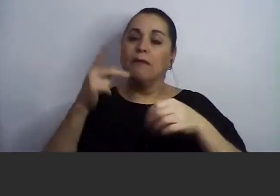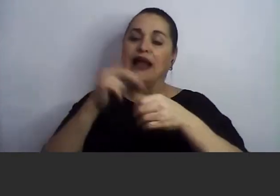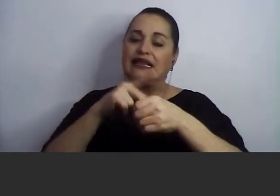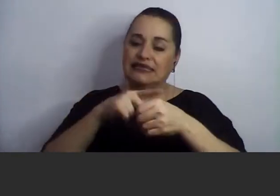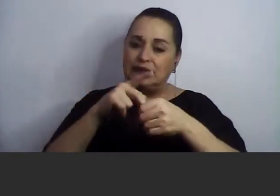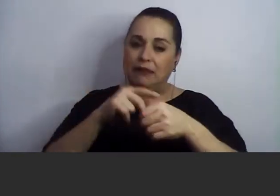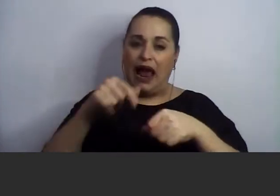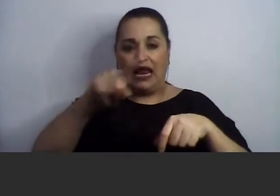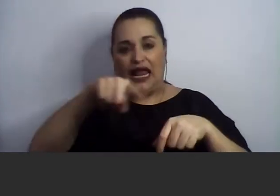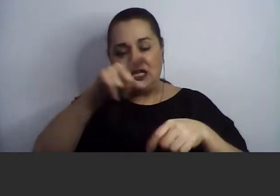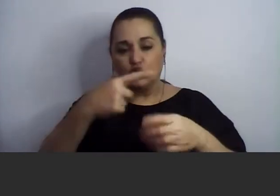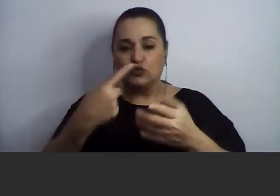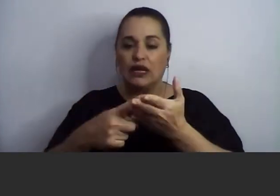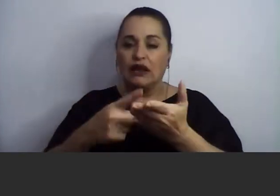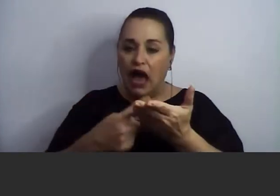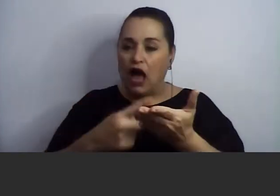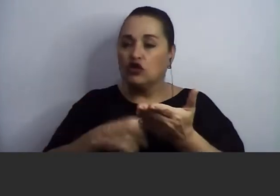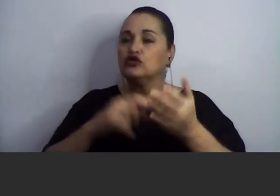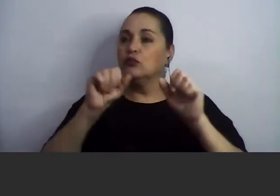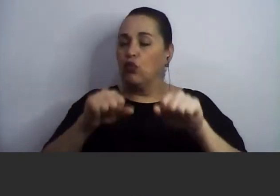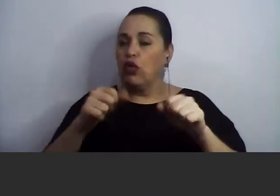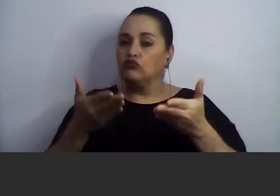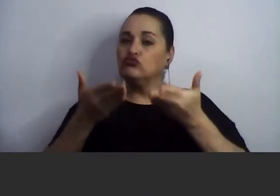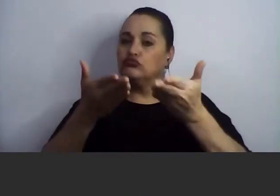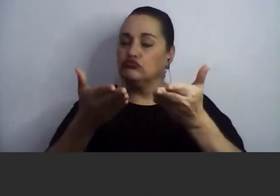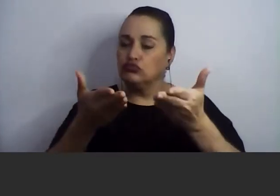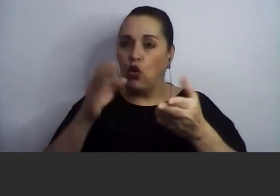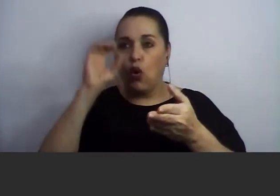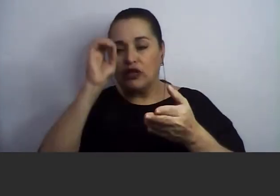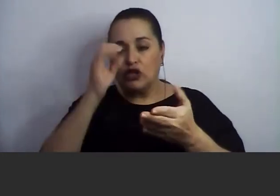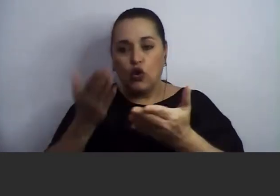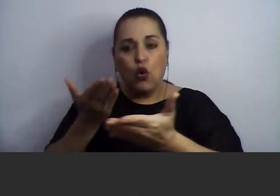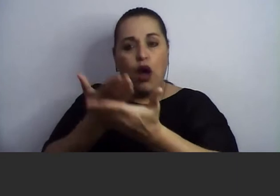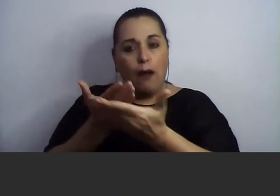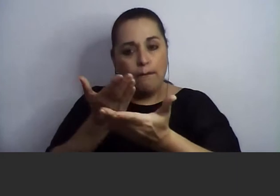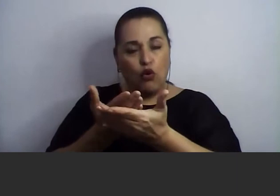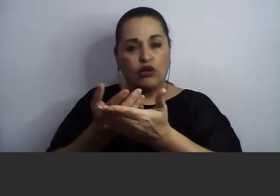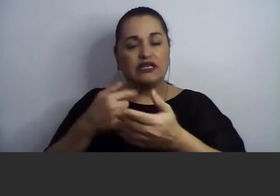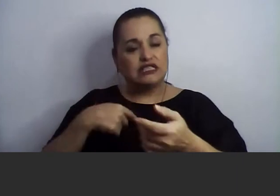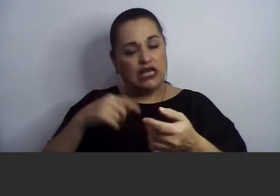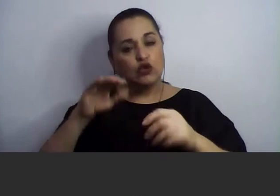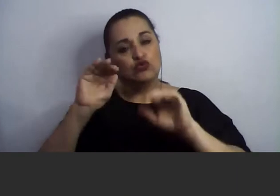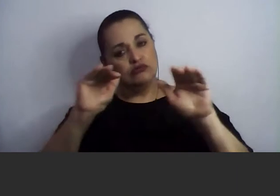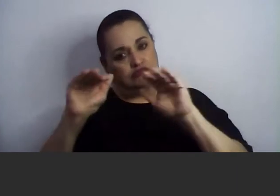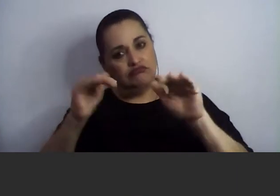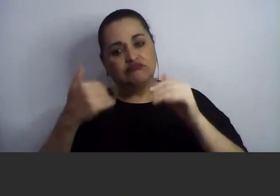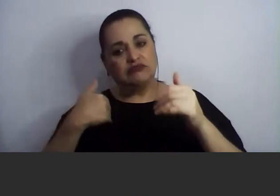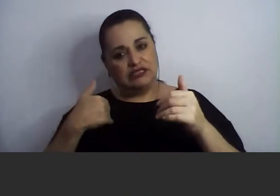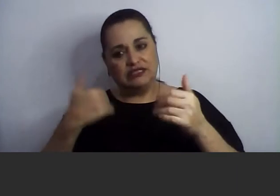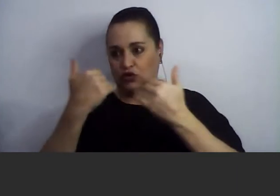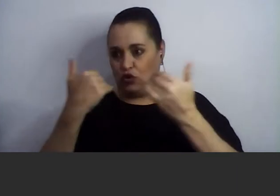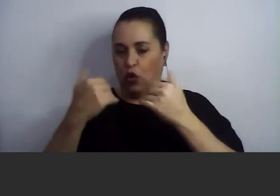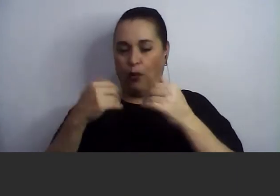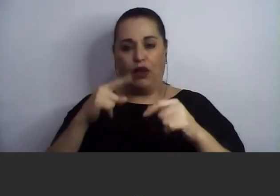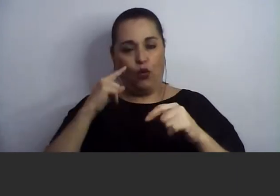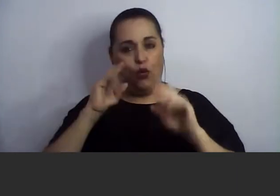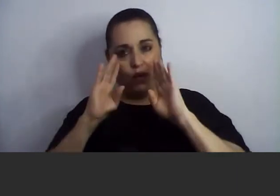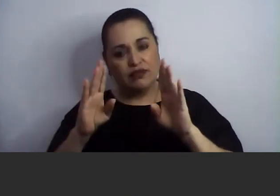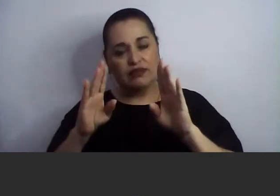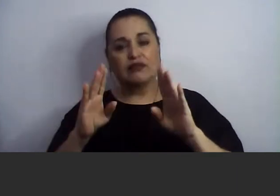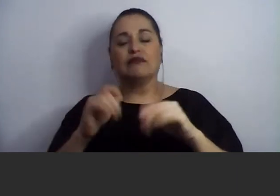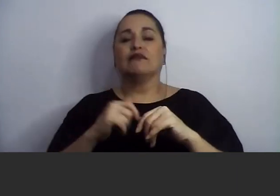debates y que podamos dar nuestros aportes se nos tome en cuenta creo que hay situaciones que no